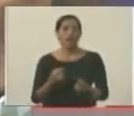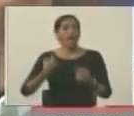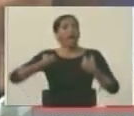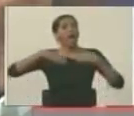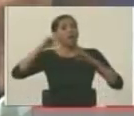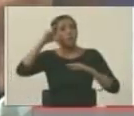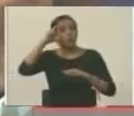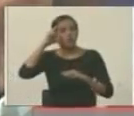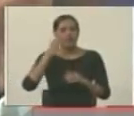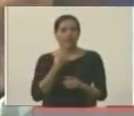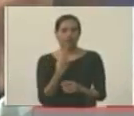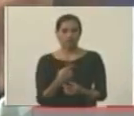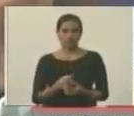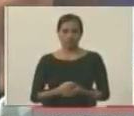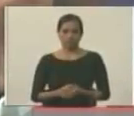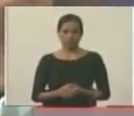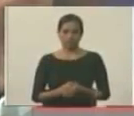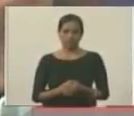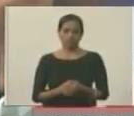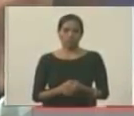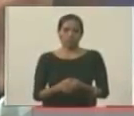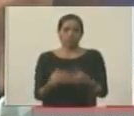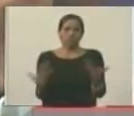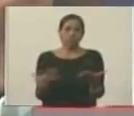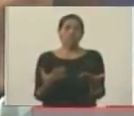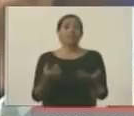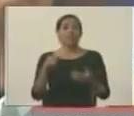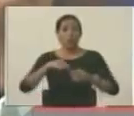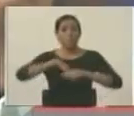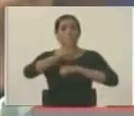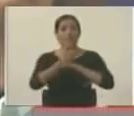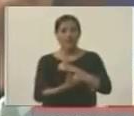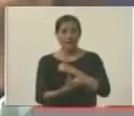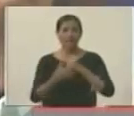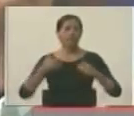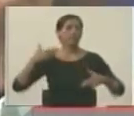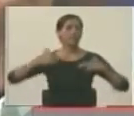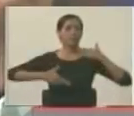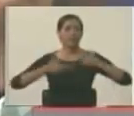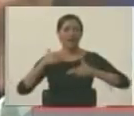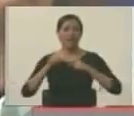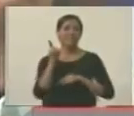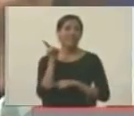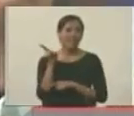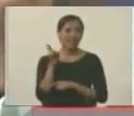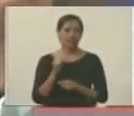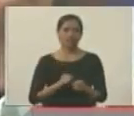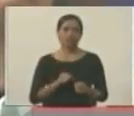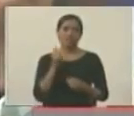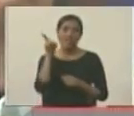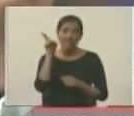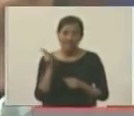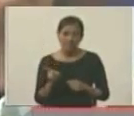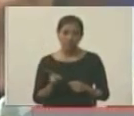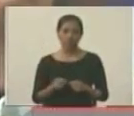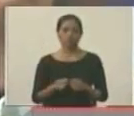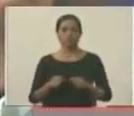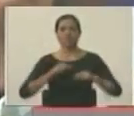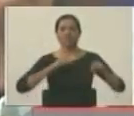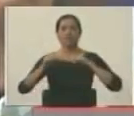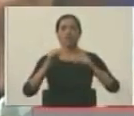las diré. Que sé de los planes criminales de ellos, de quienes dirigen hoy la